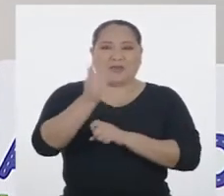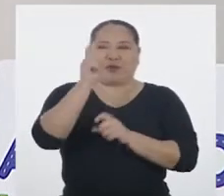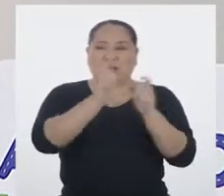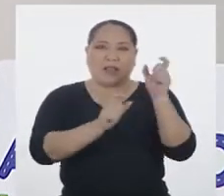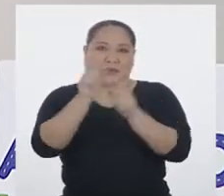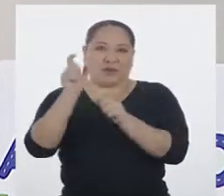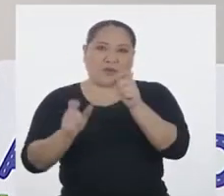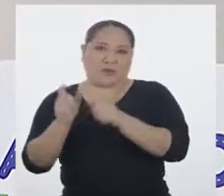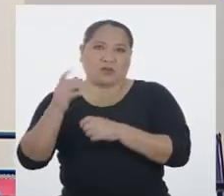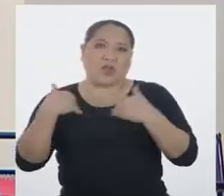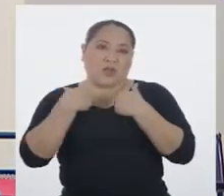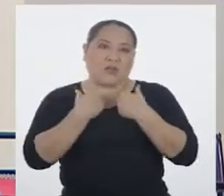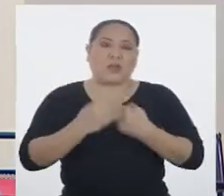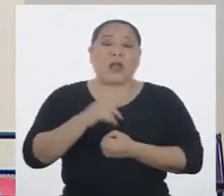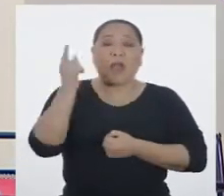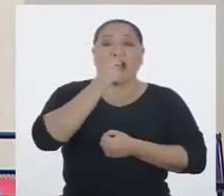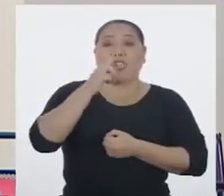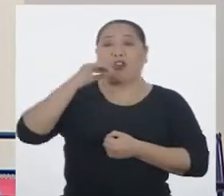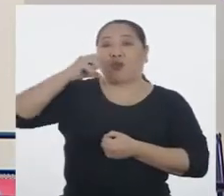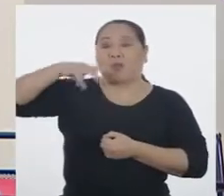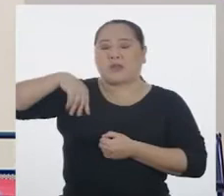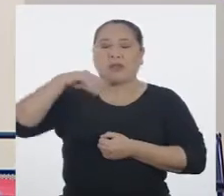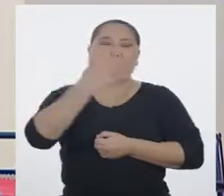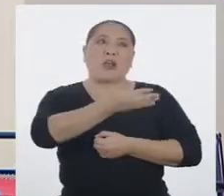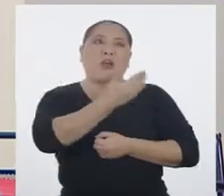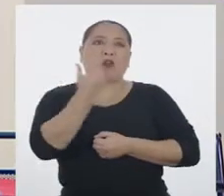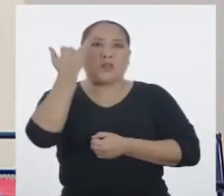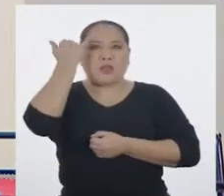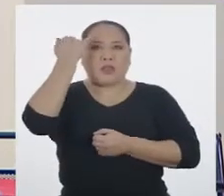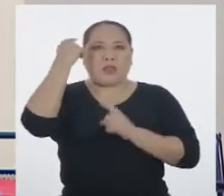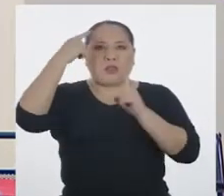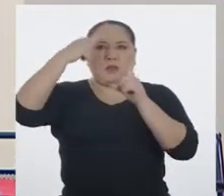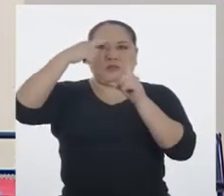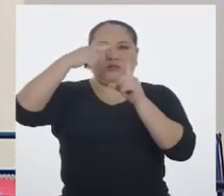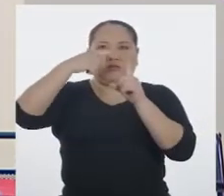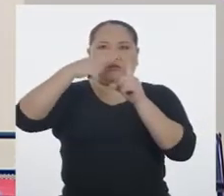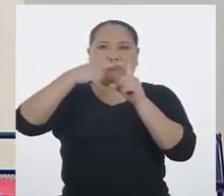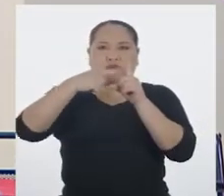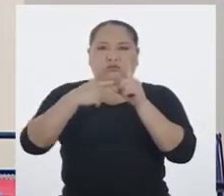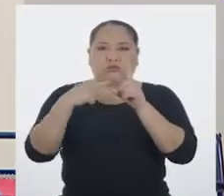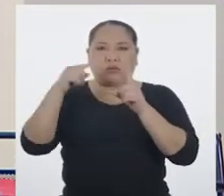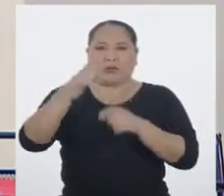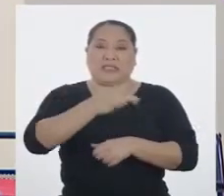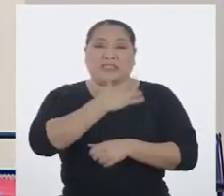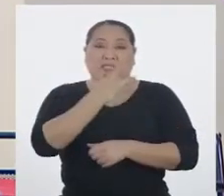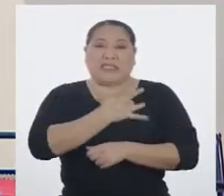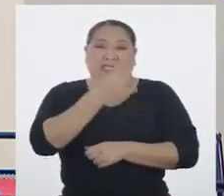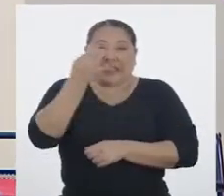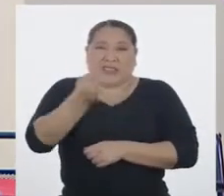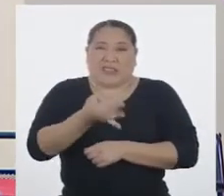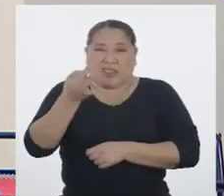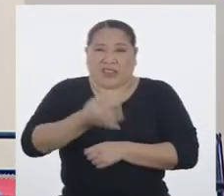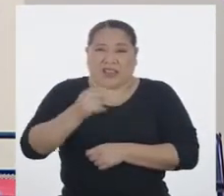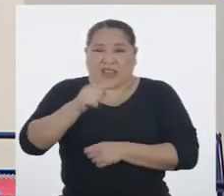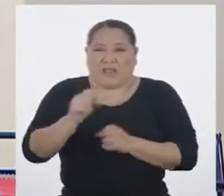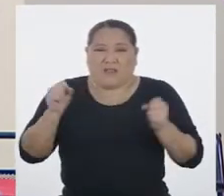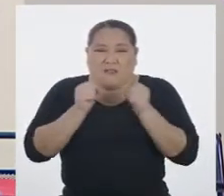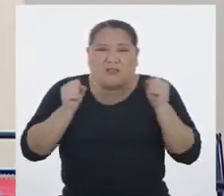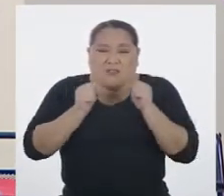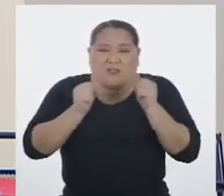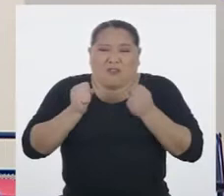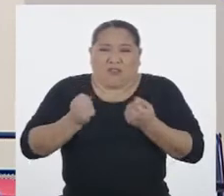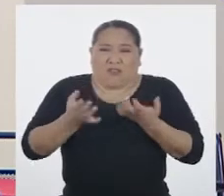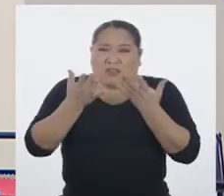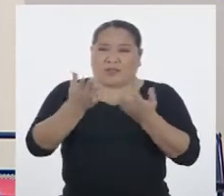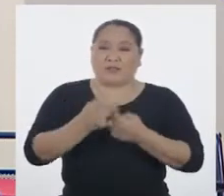a los seres vivos. Y a Romina no se le ocurrió mejor idea que bajar la temperatura del set para sentir en carne propia lo que el